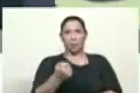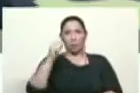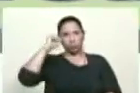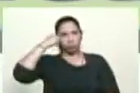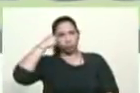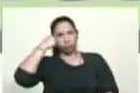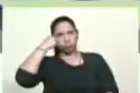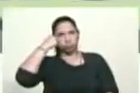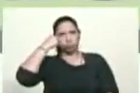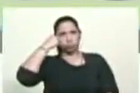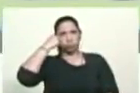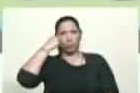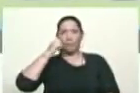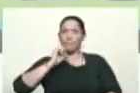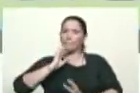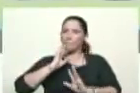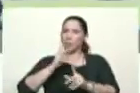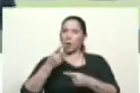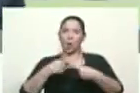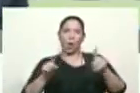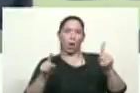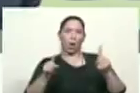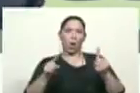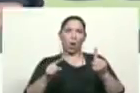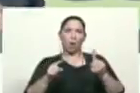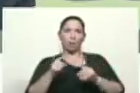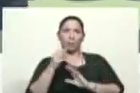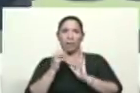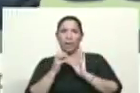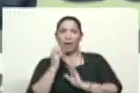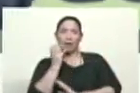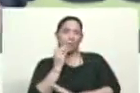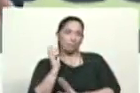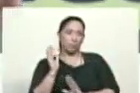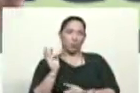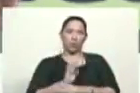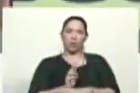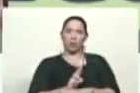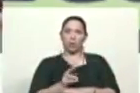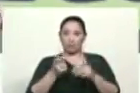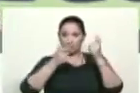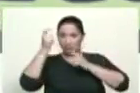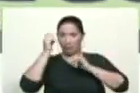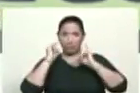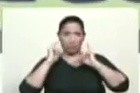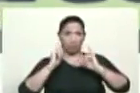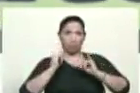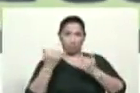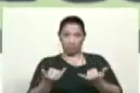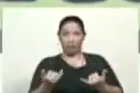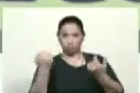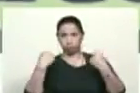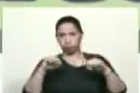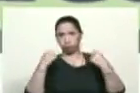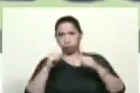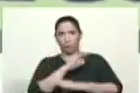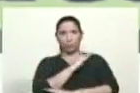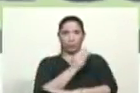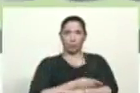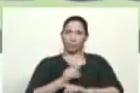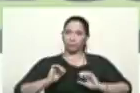de los, para mencionar otro ejemplo también rápidamente, Chávez ya en ejercicio del poder,